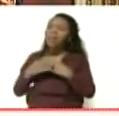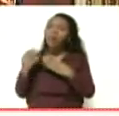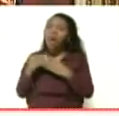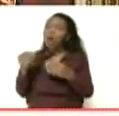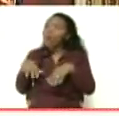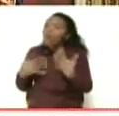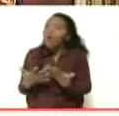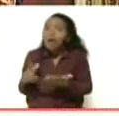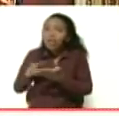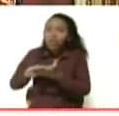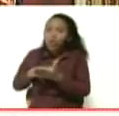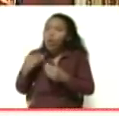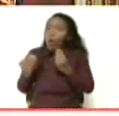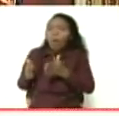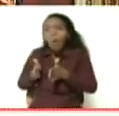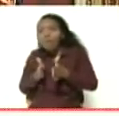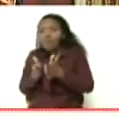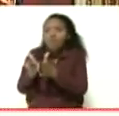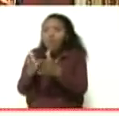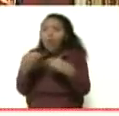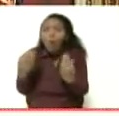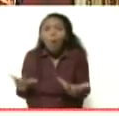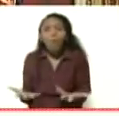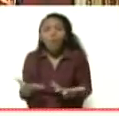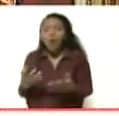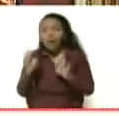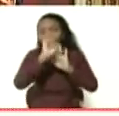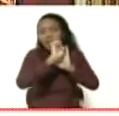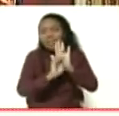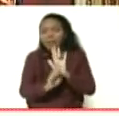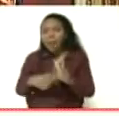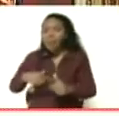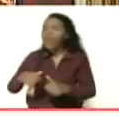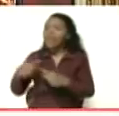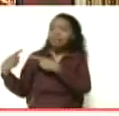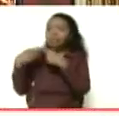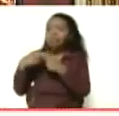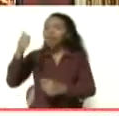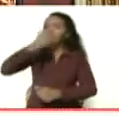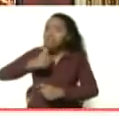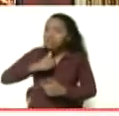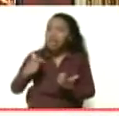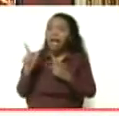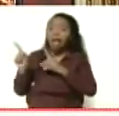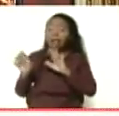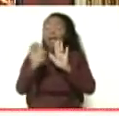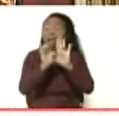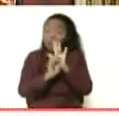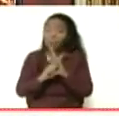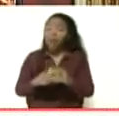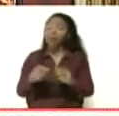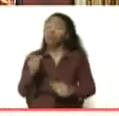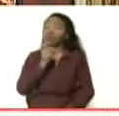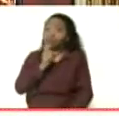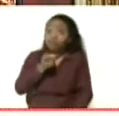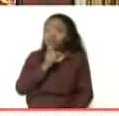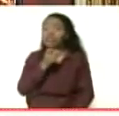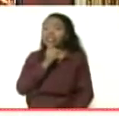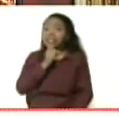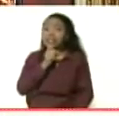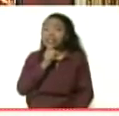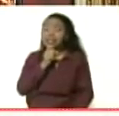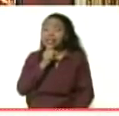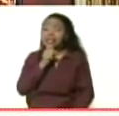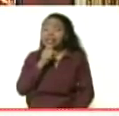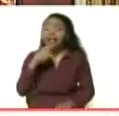¿Cómo canalizarlo? En esta etapa de guerra de resistencia, en esta etapa tan dura y difícil, ¿qué elementos